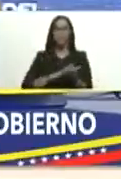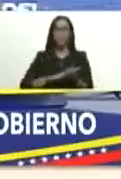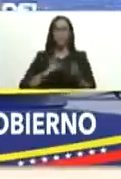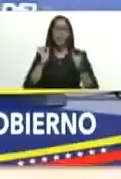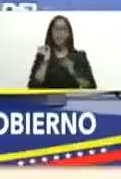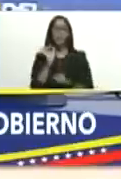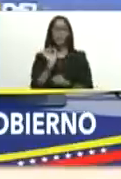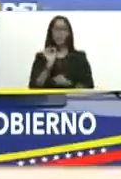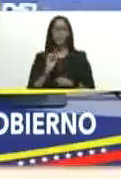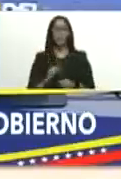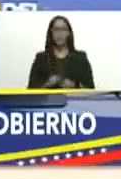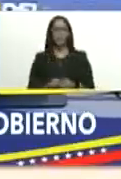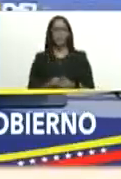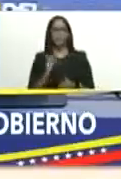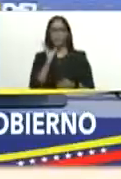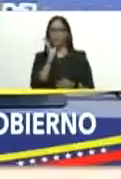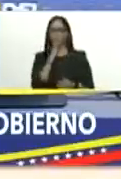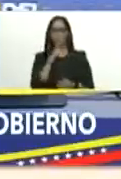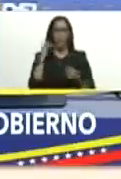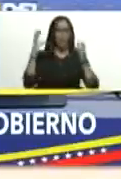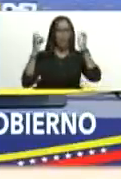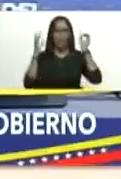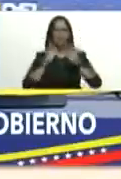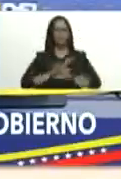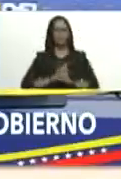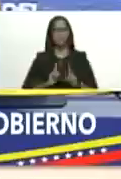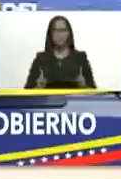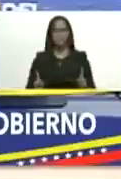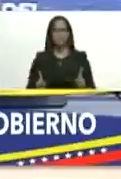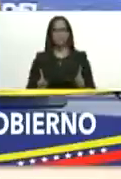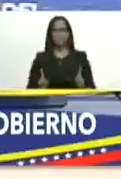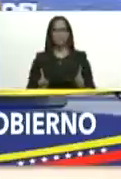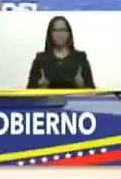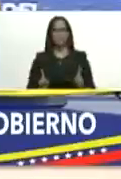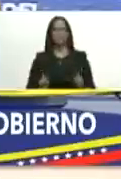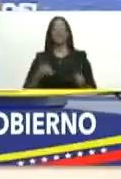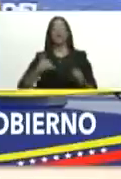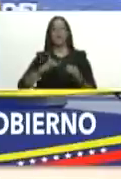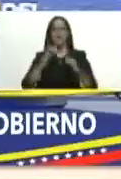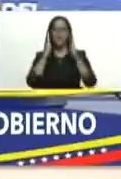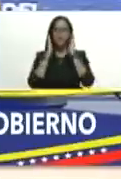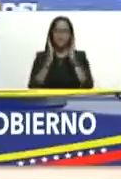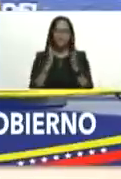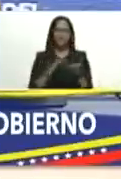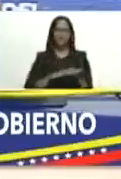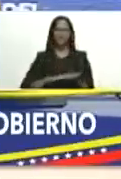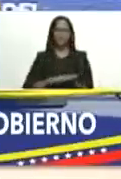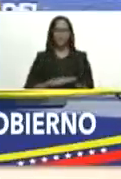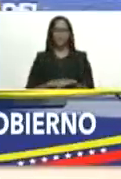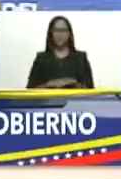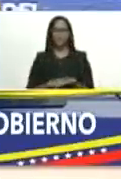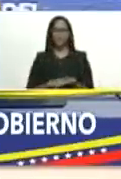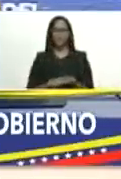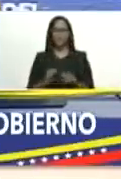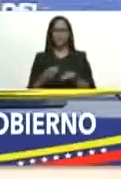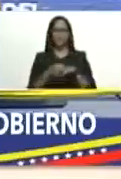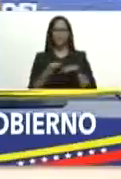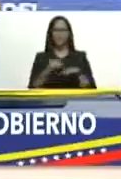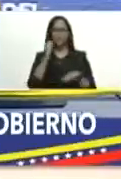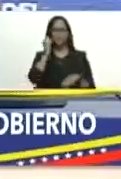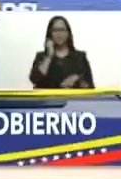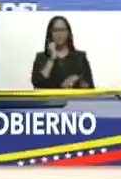punto. No hay excusa. Hay que ir a atender y resolver. Municipio